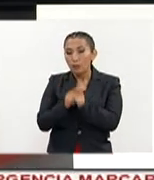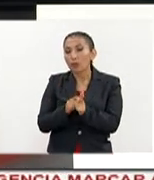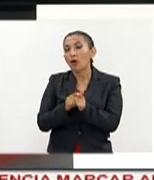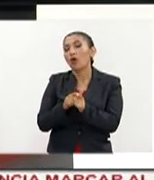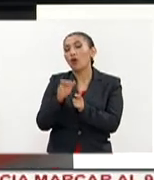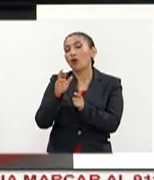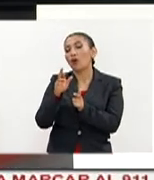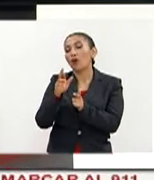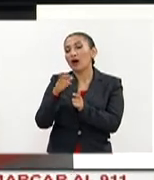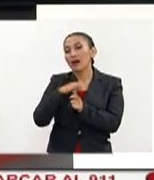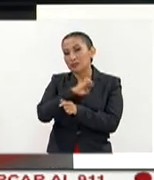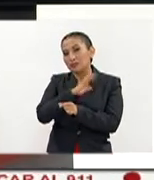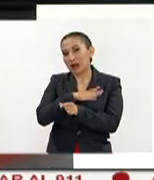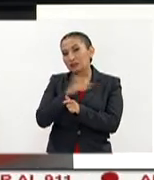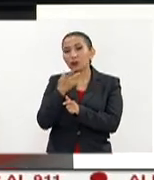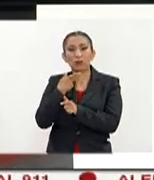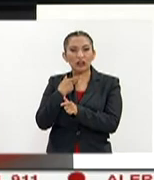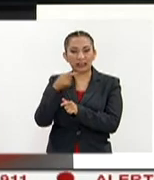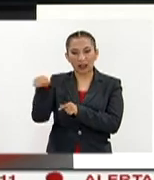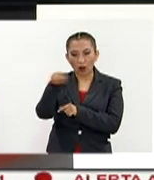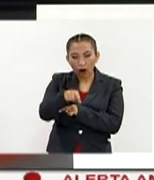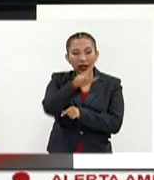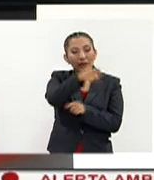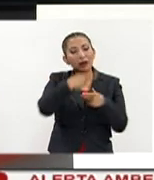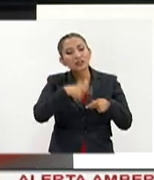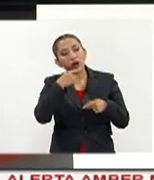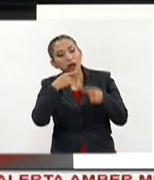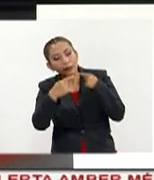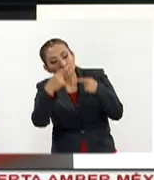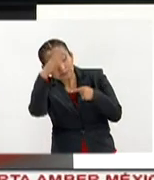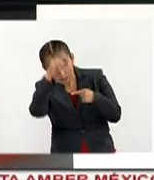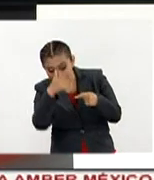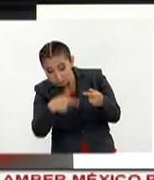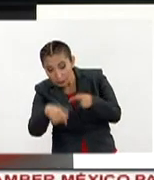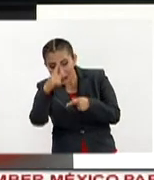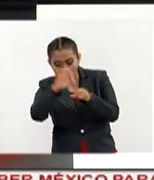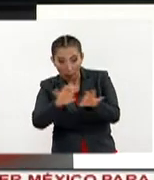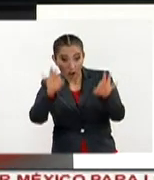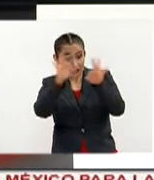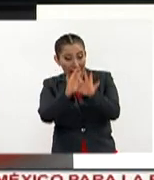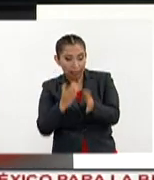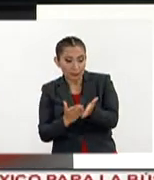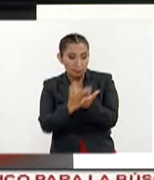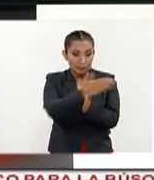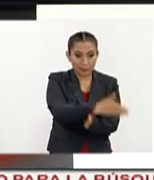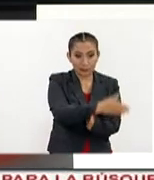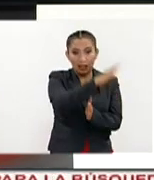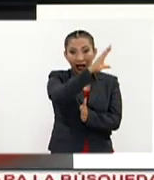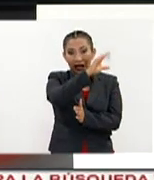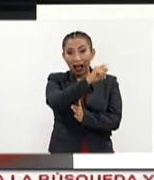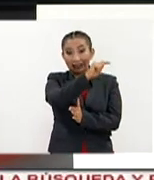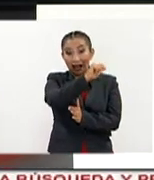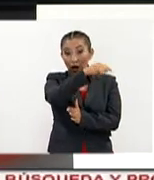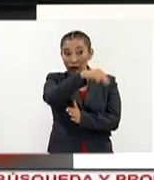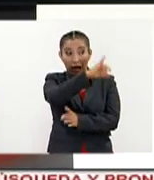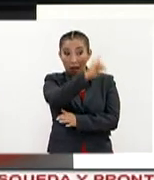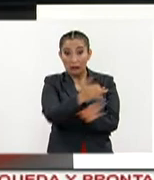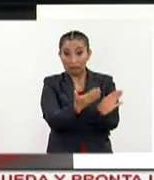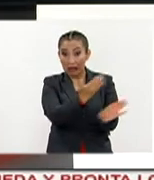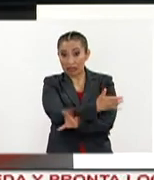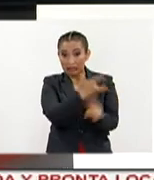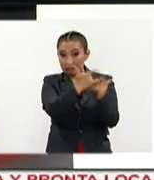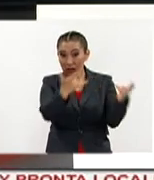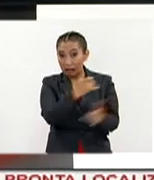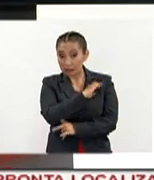Español, y también, por cierto, con Ciudadanos para esta importante intervención de magnitudes nunca conocidas